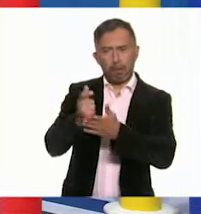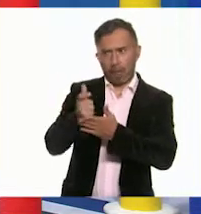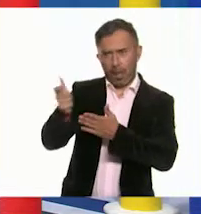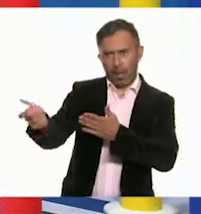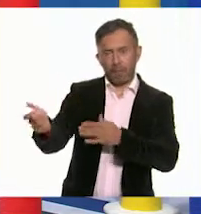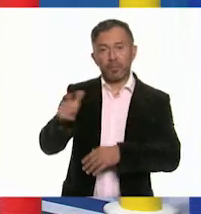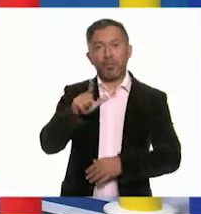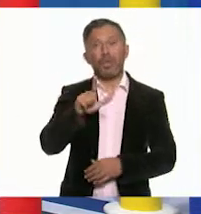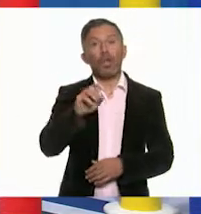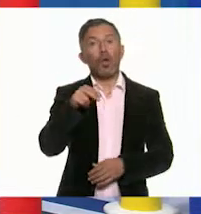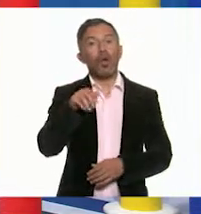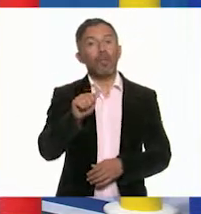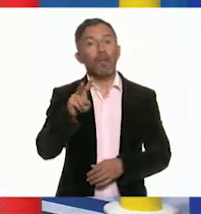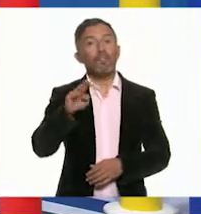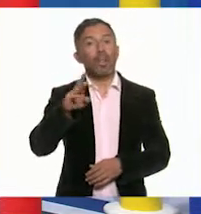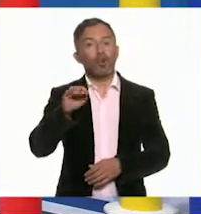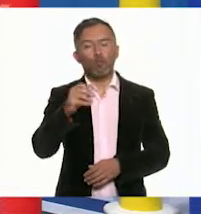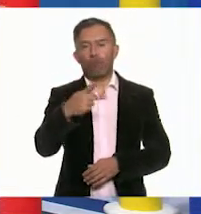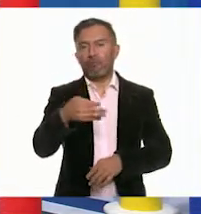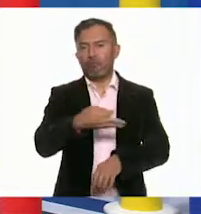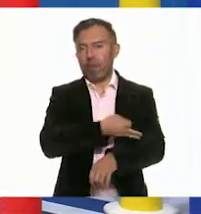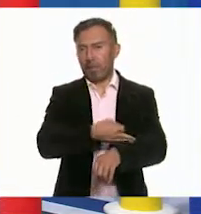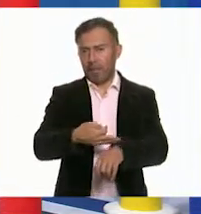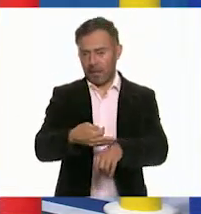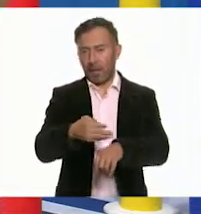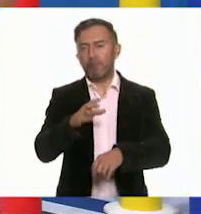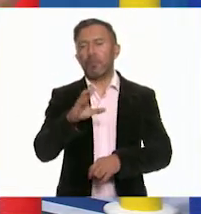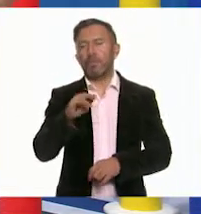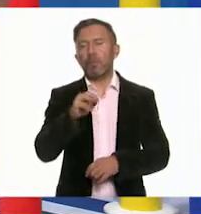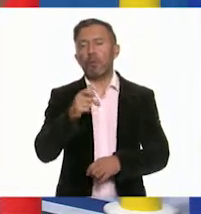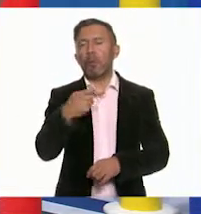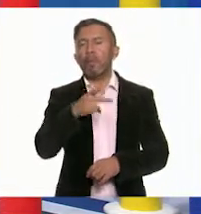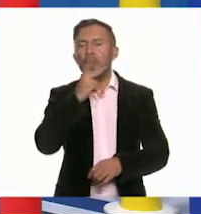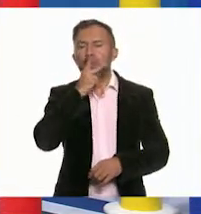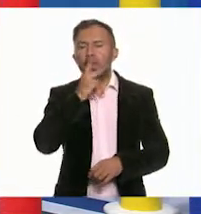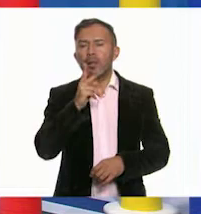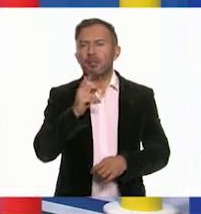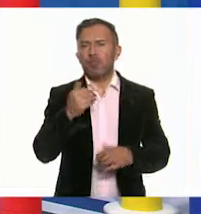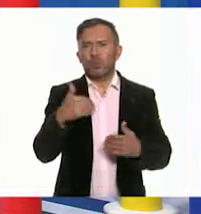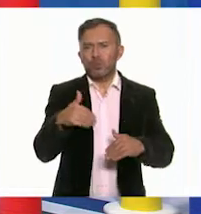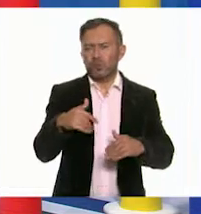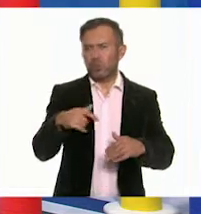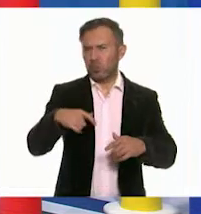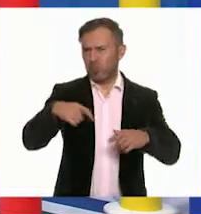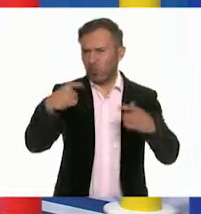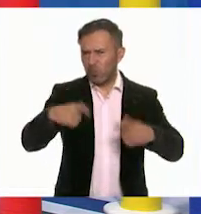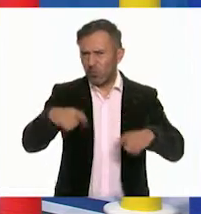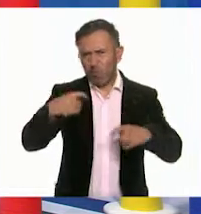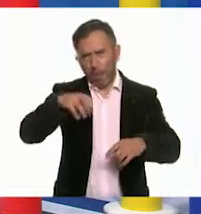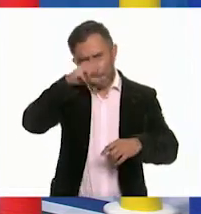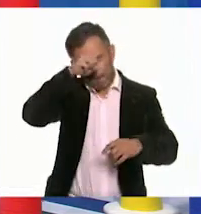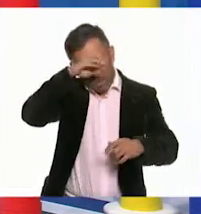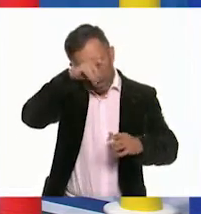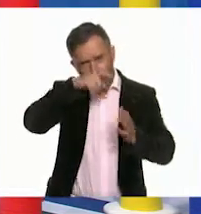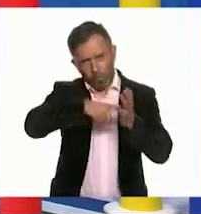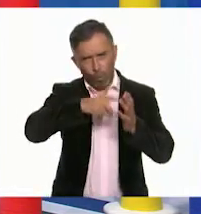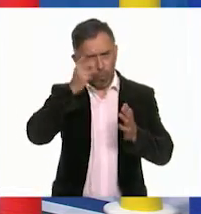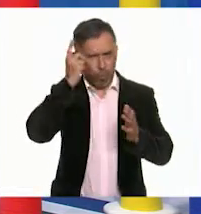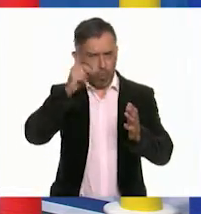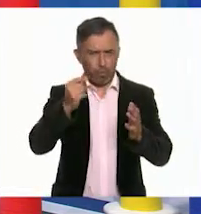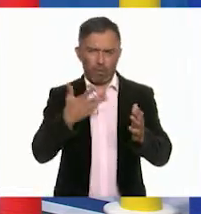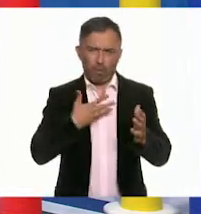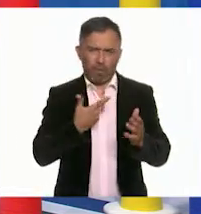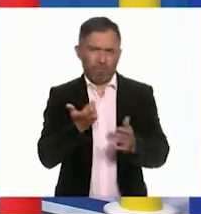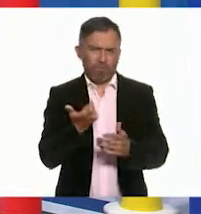una familia criolla, su padre era dueño de minas y tenían mucho dinero, pero aún así, recordemos que también los